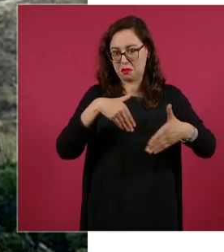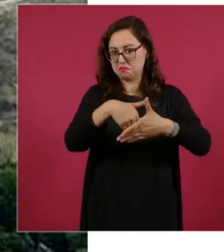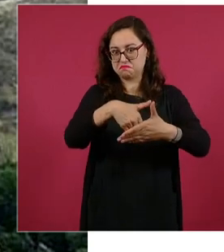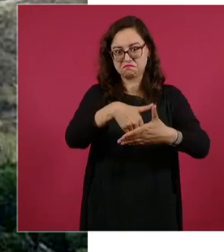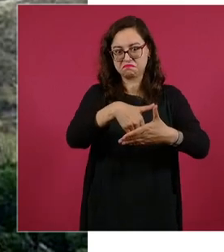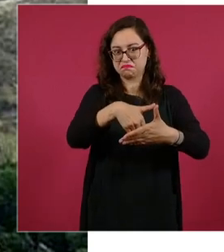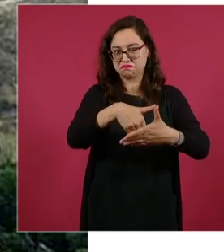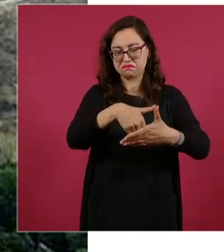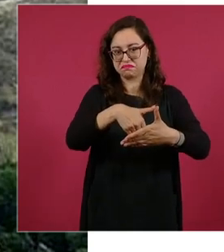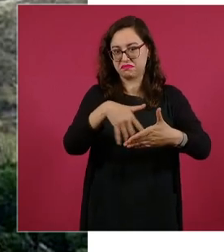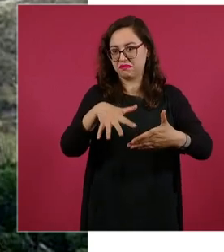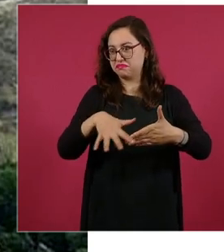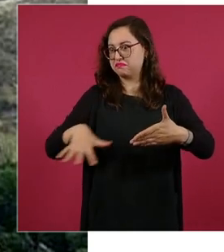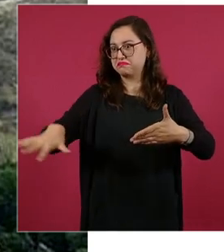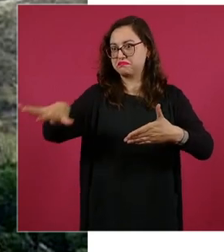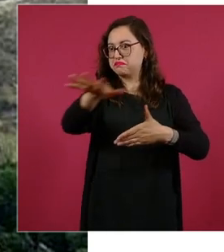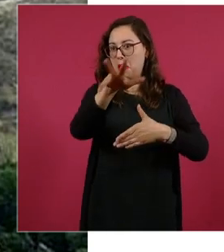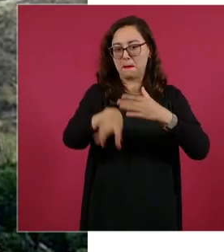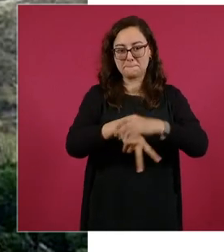desarrollando